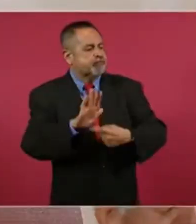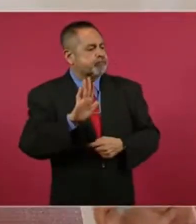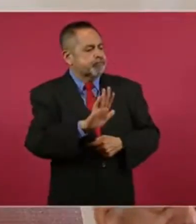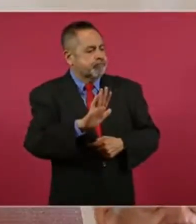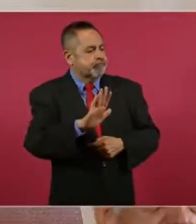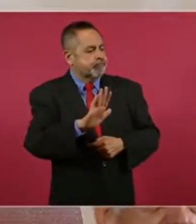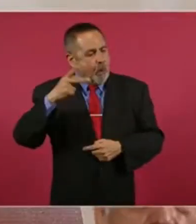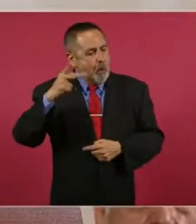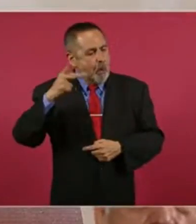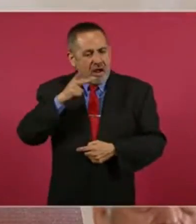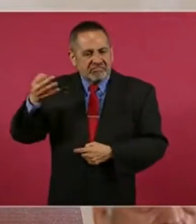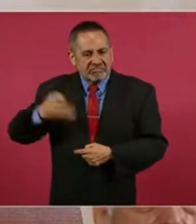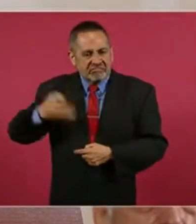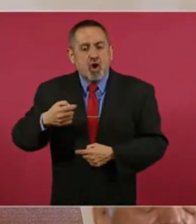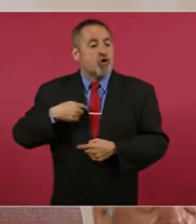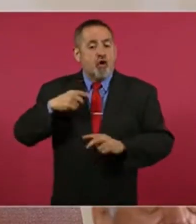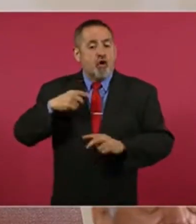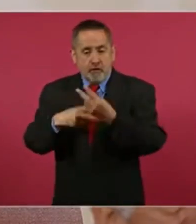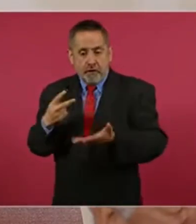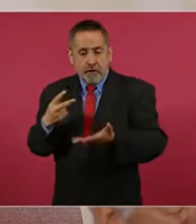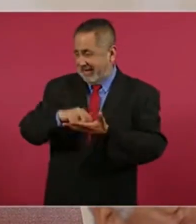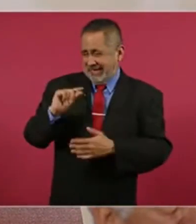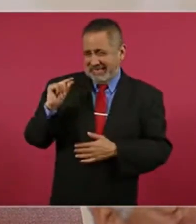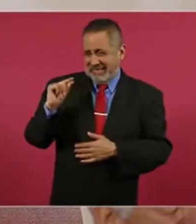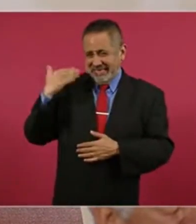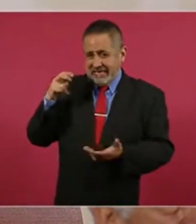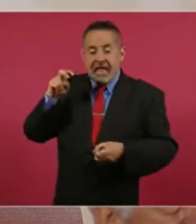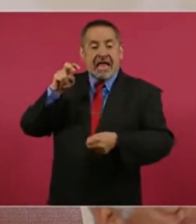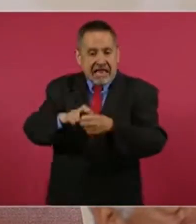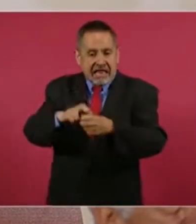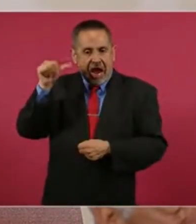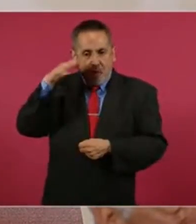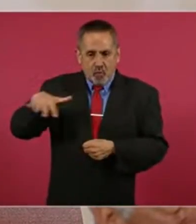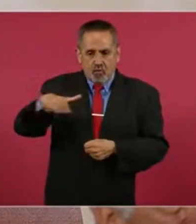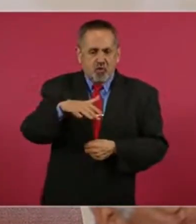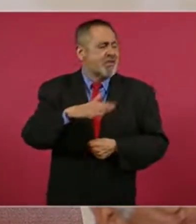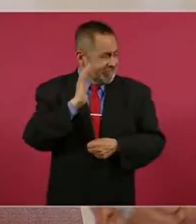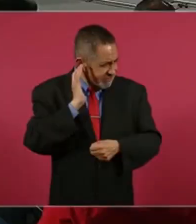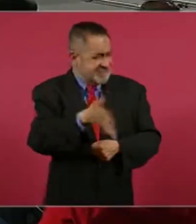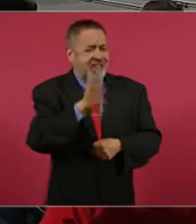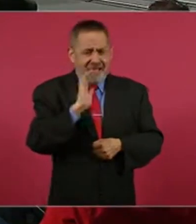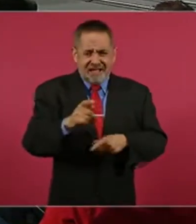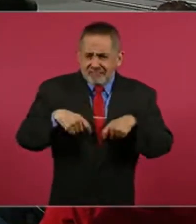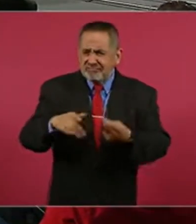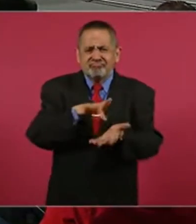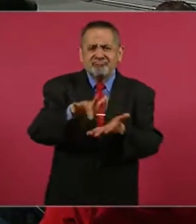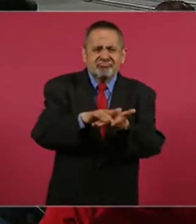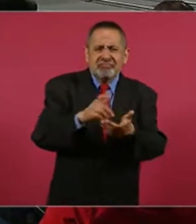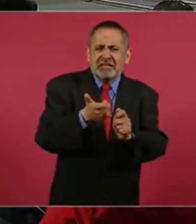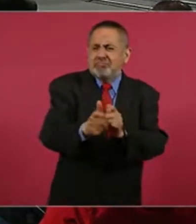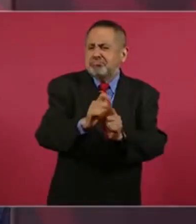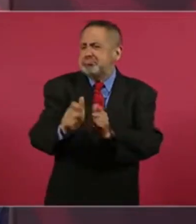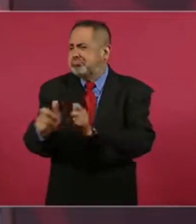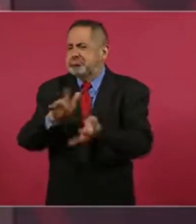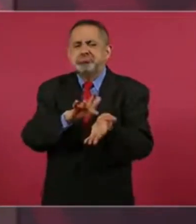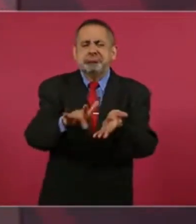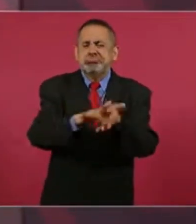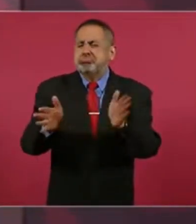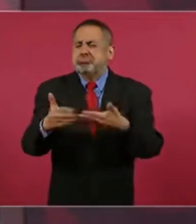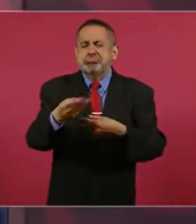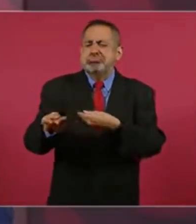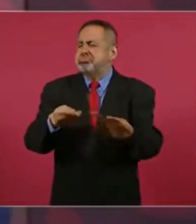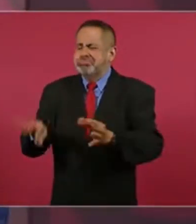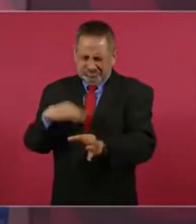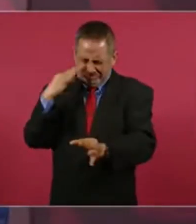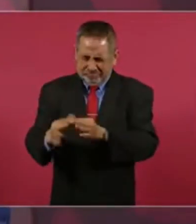que cuando fui la última vez a Acapulco ya se habían entregado todos los apoyos, contrario a lo que tú